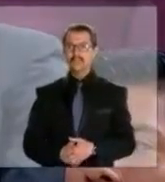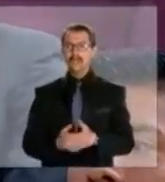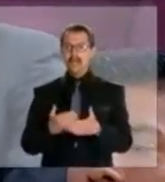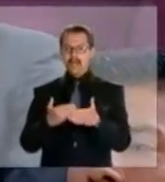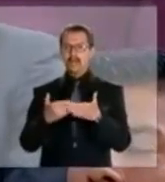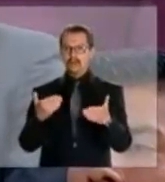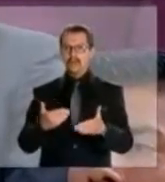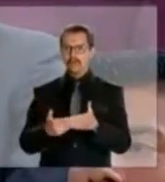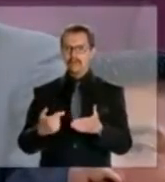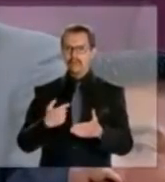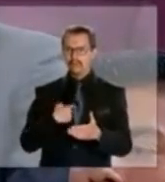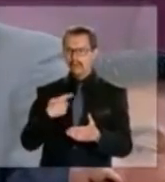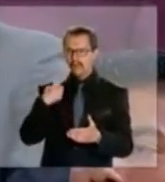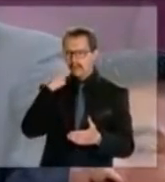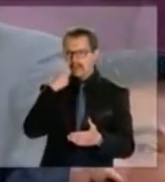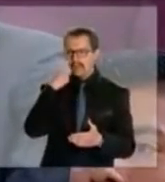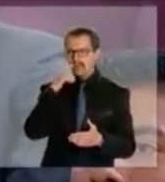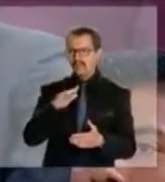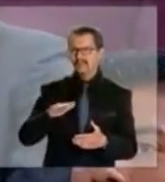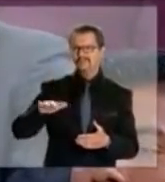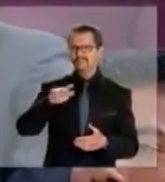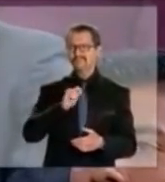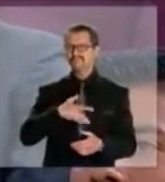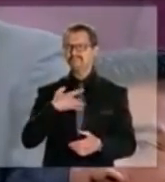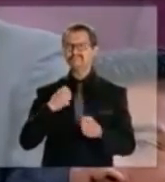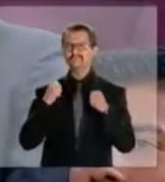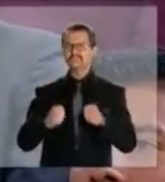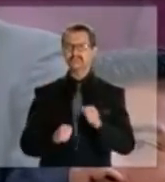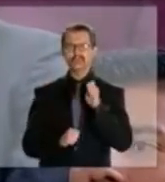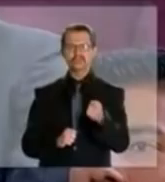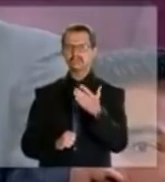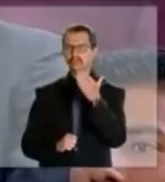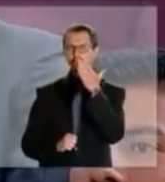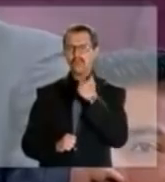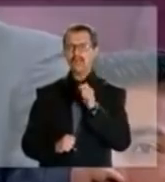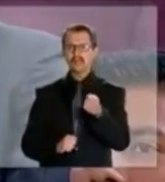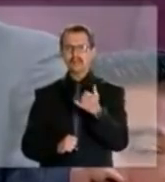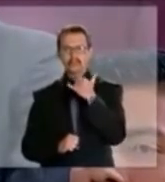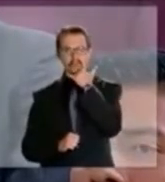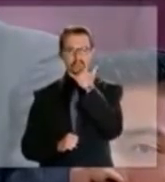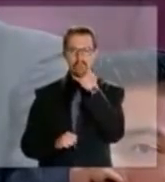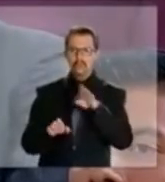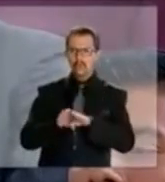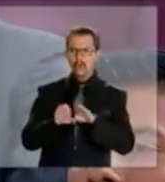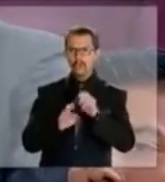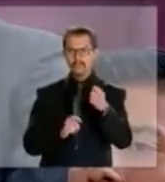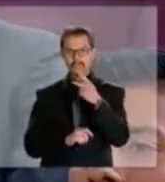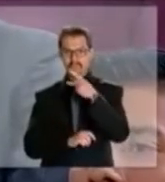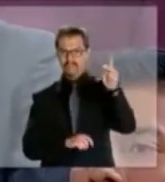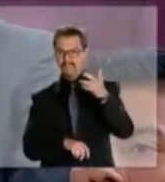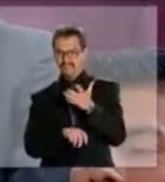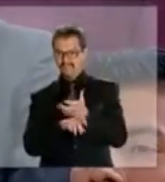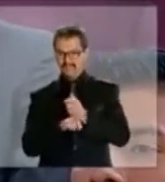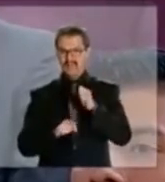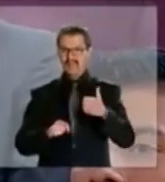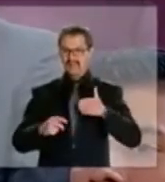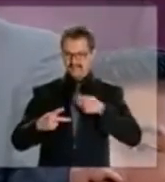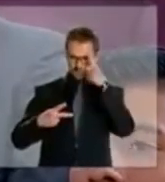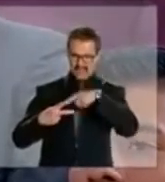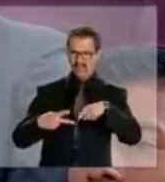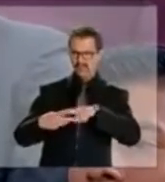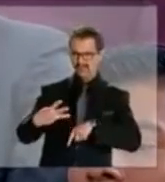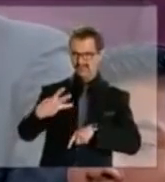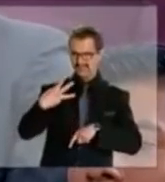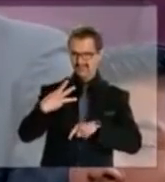por la actitud proteccionista y la renegociación del tratado de libre comercio cuáles serán sus acciones concretas